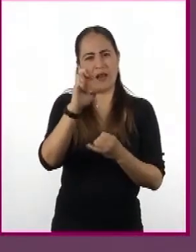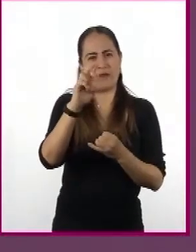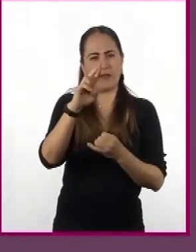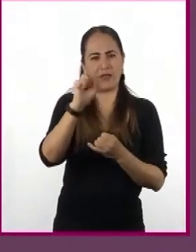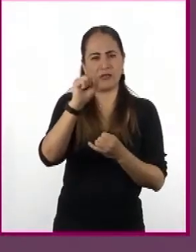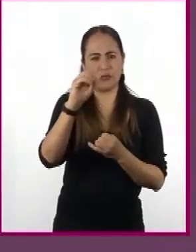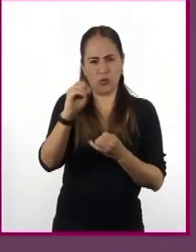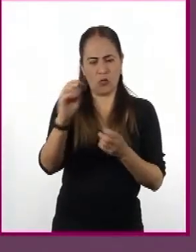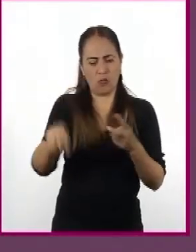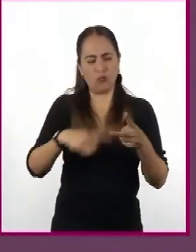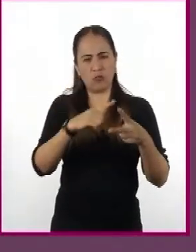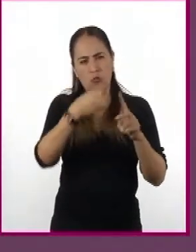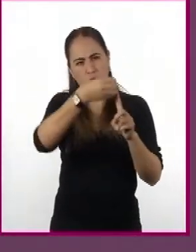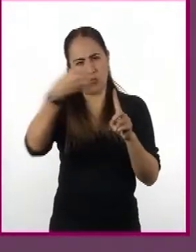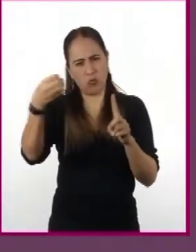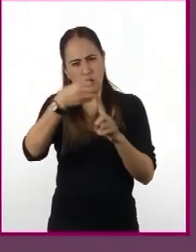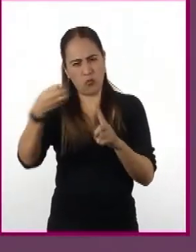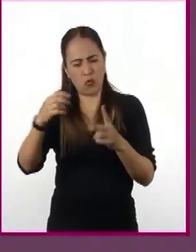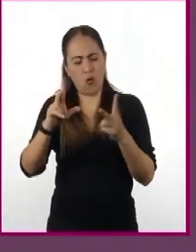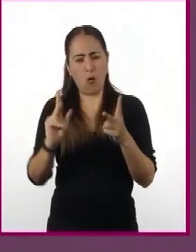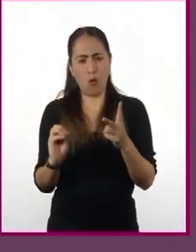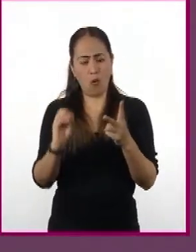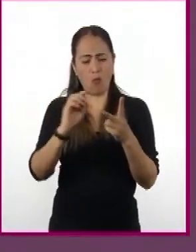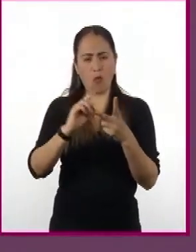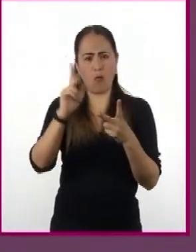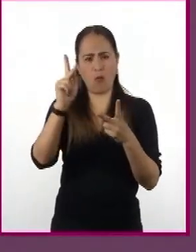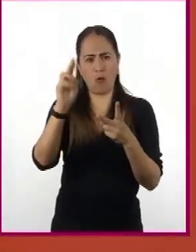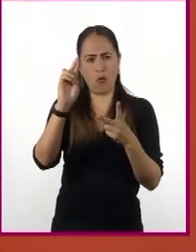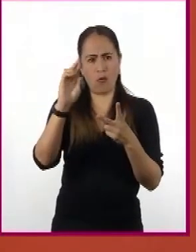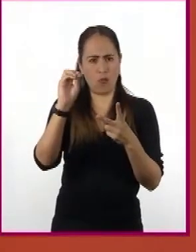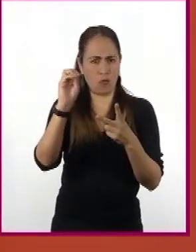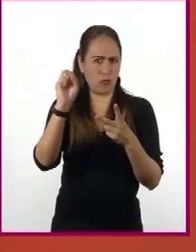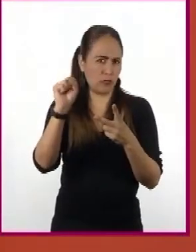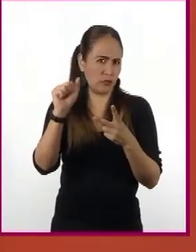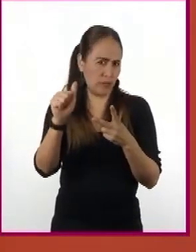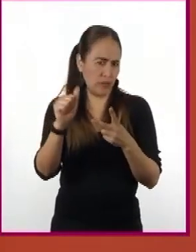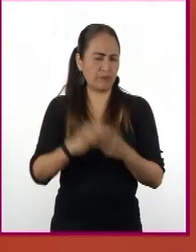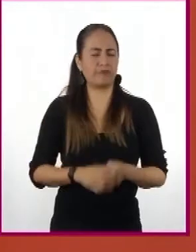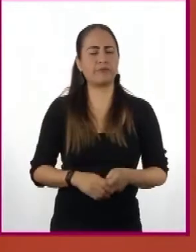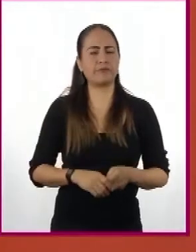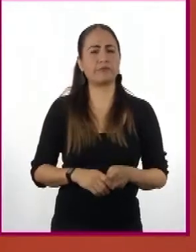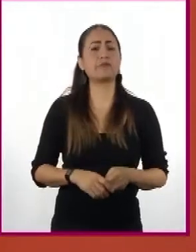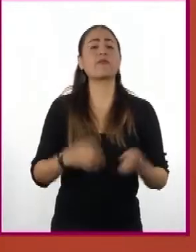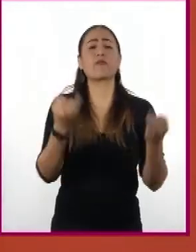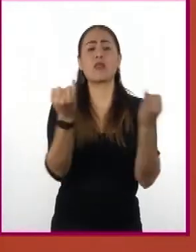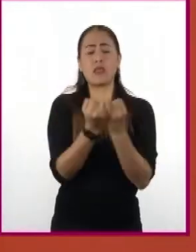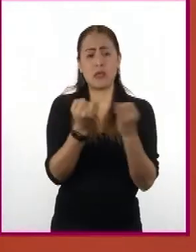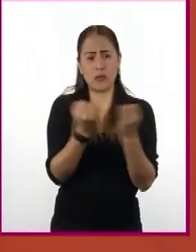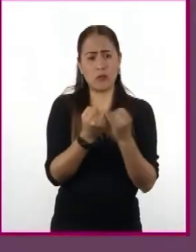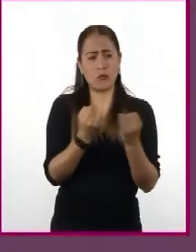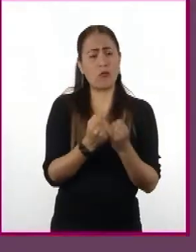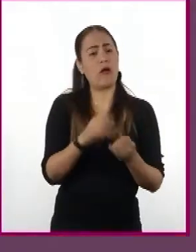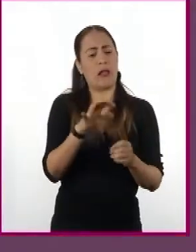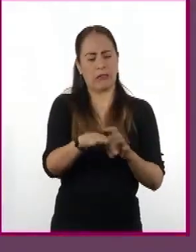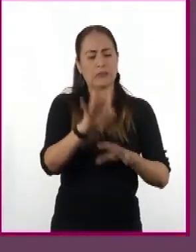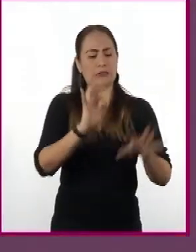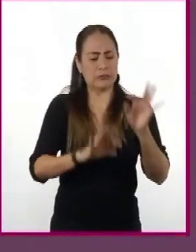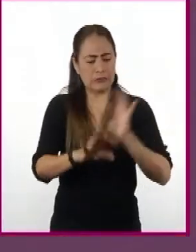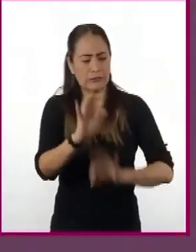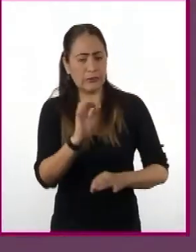siempre y cuando cumplan con el criterio. Se mencionó que debe haber gusto por los textos